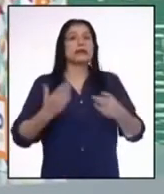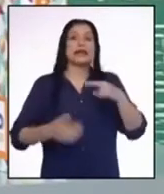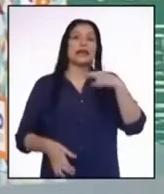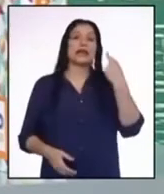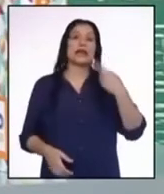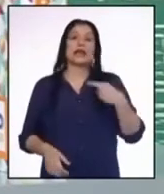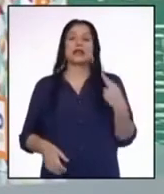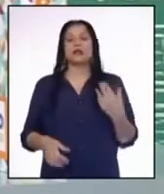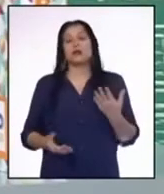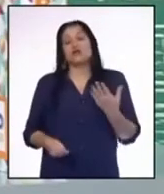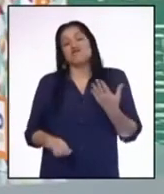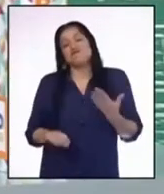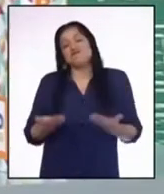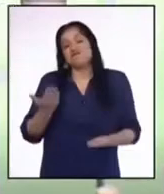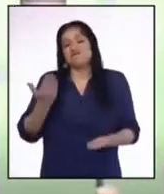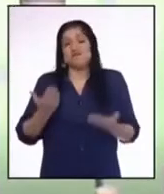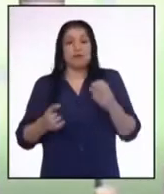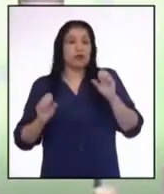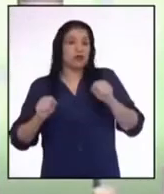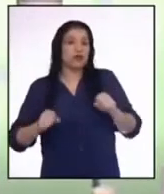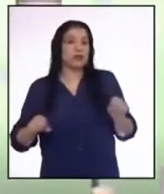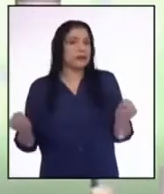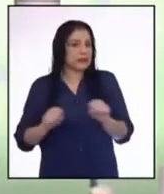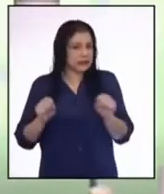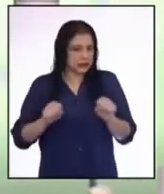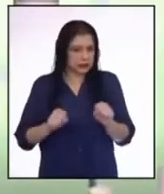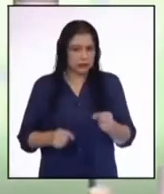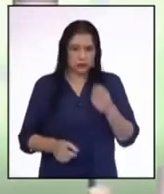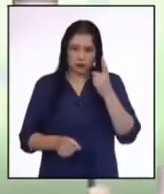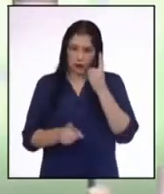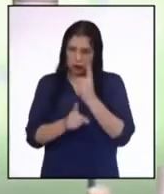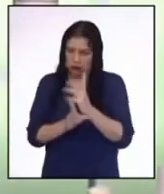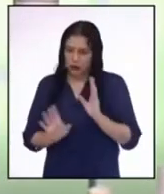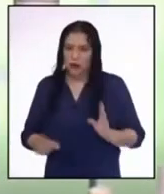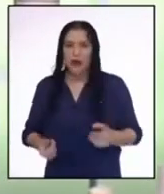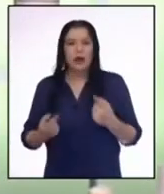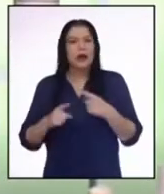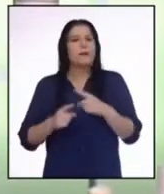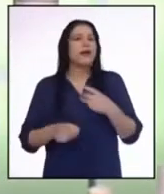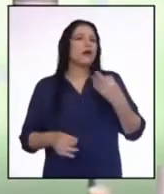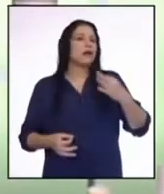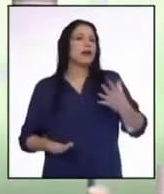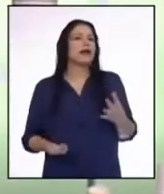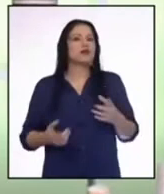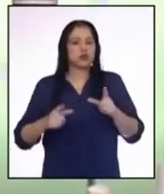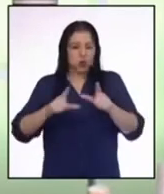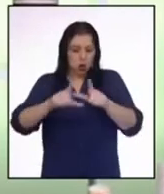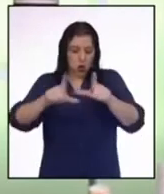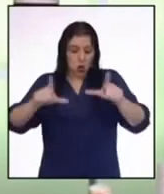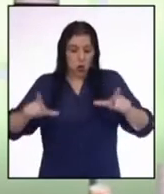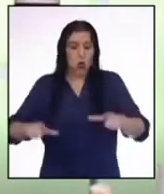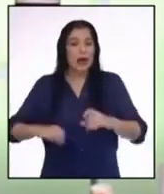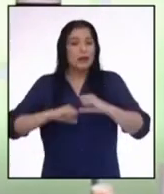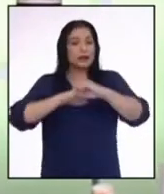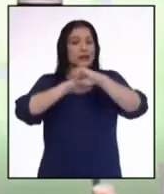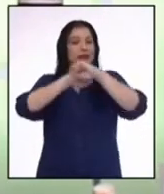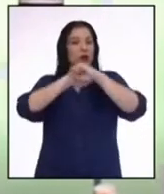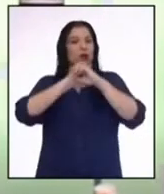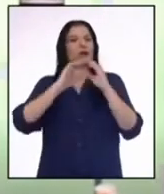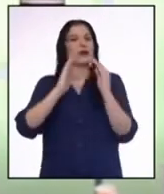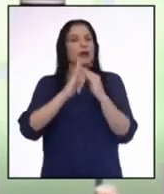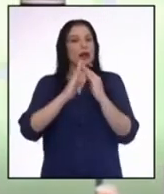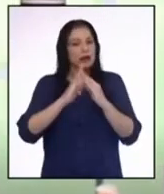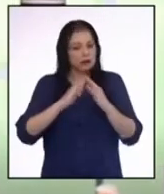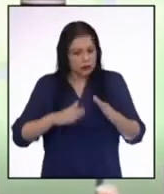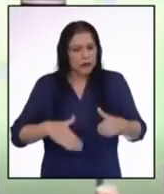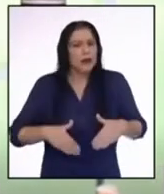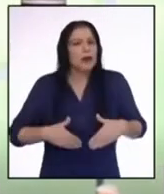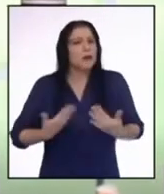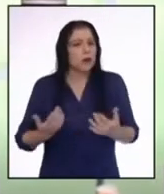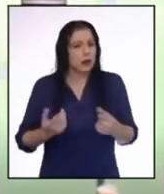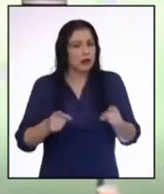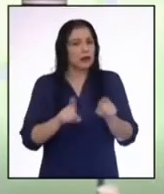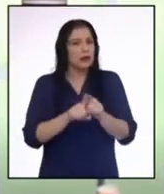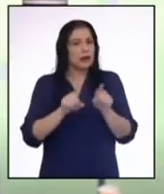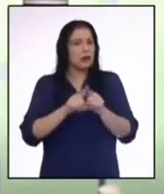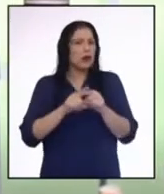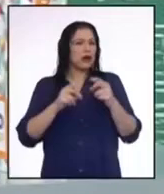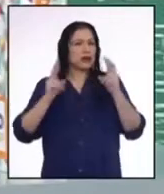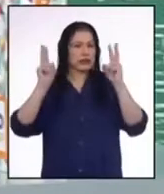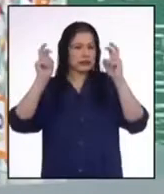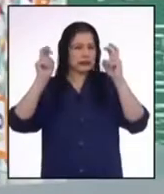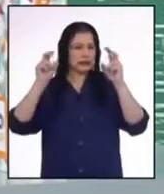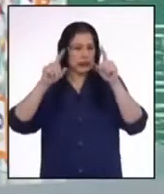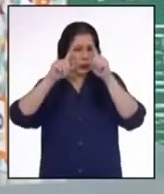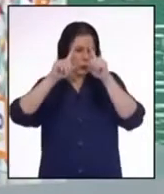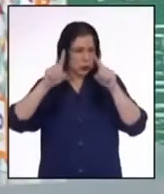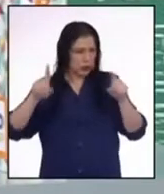que corremos en un posible sismo. Es verdad, pero lo cierto es que una zona segura en nuestra vivienda también puede ser el triángulo de la